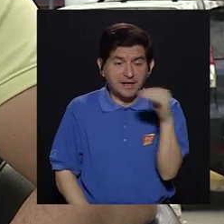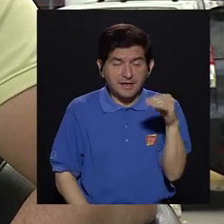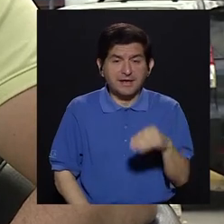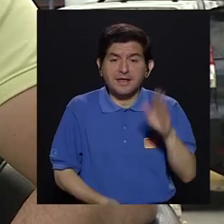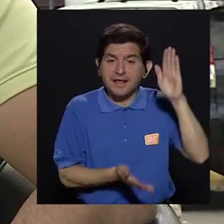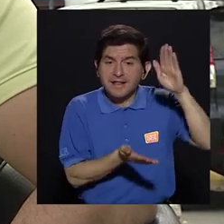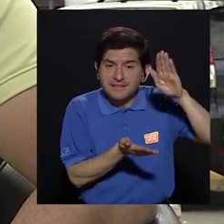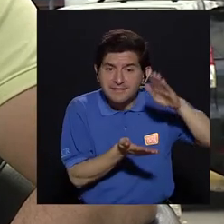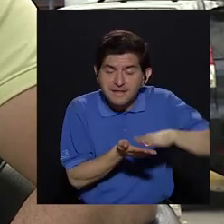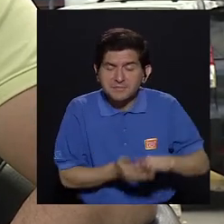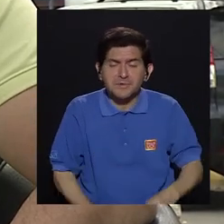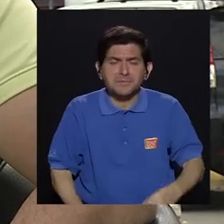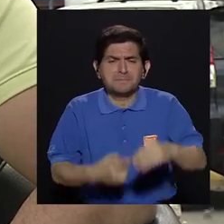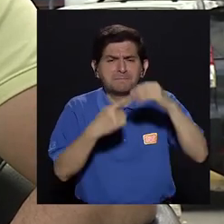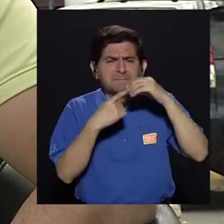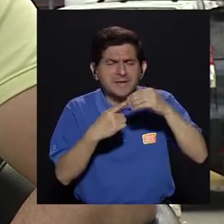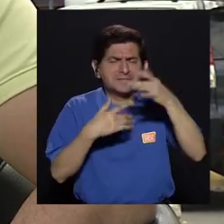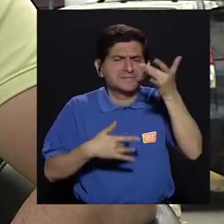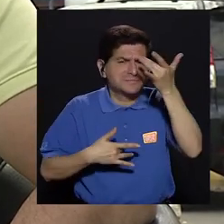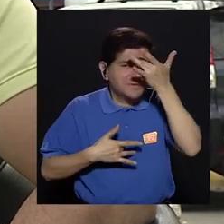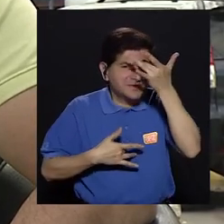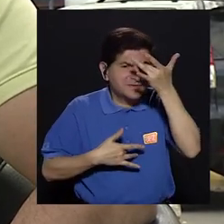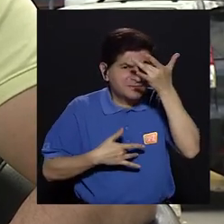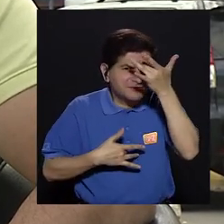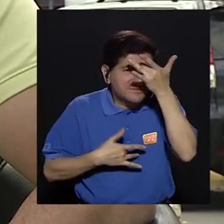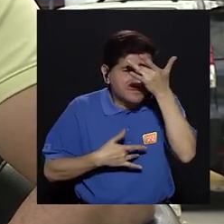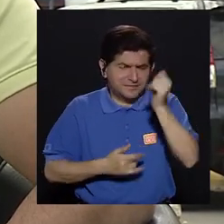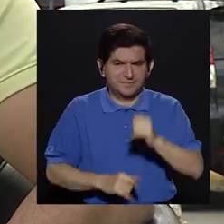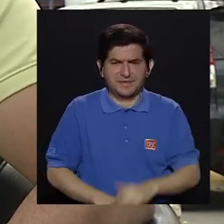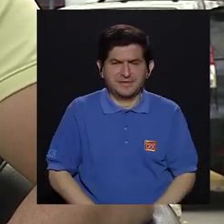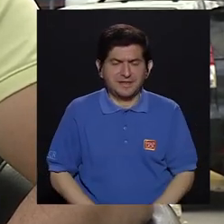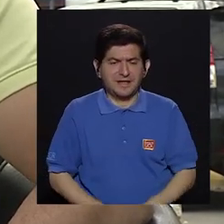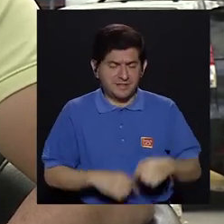además a disminuir las principales enfermedades